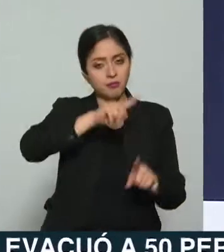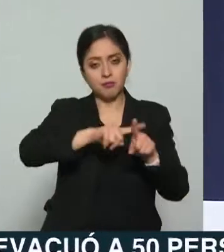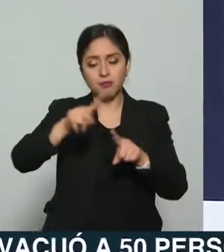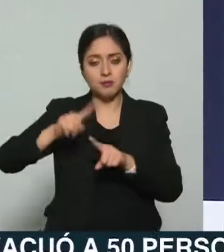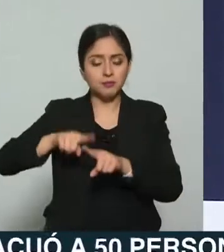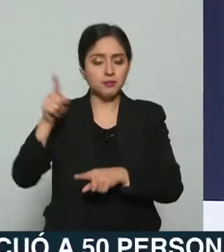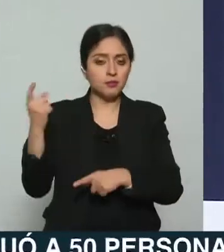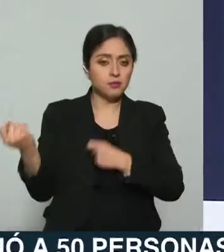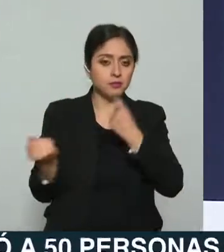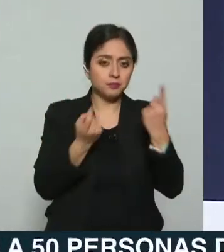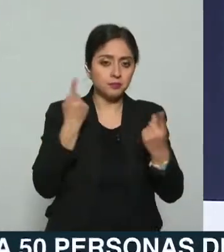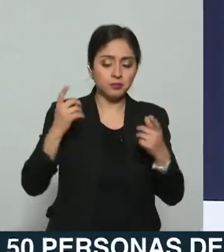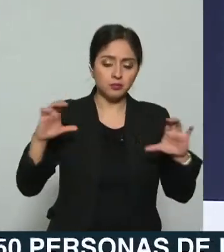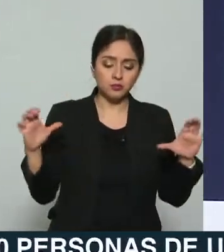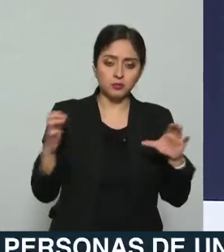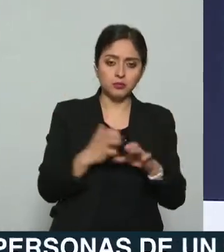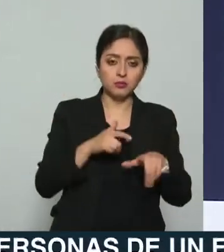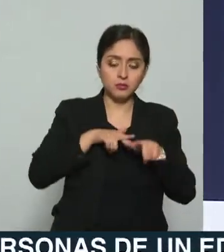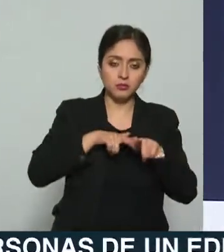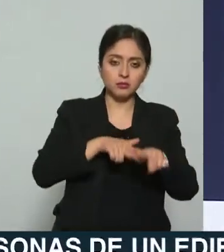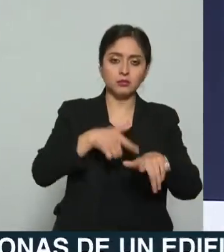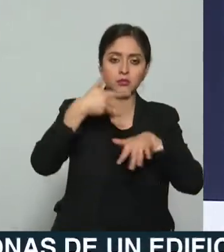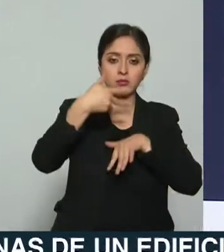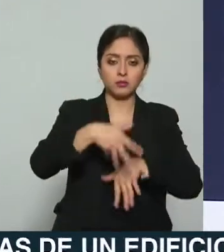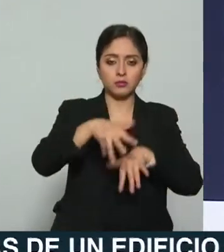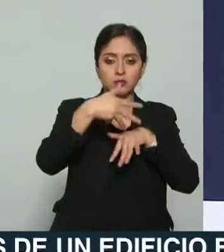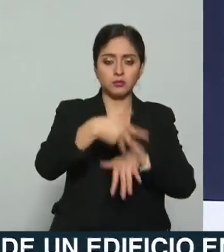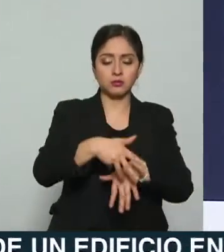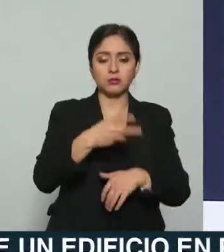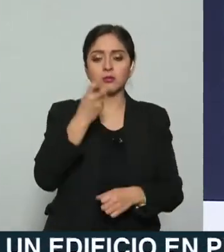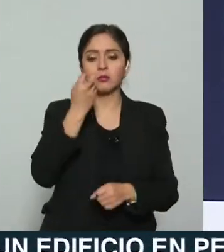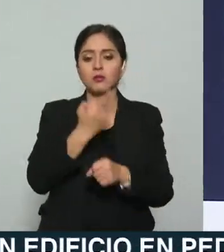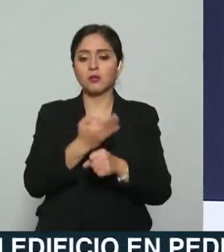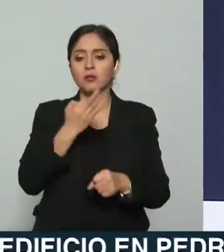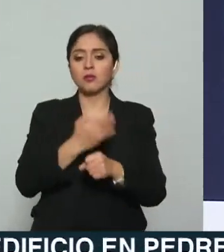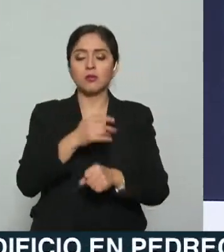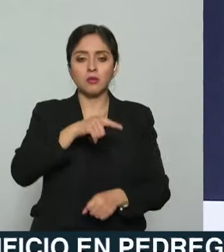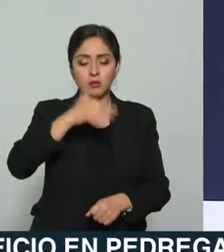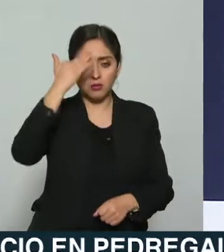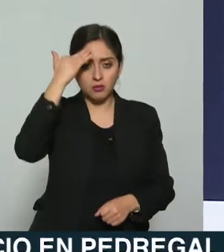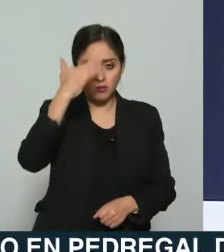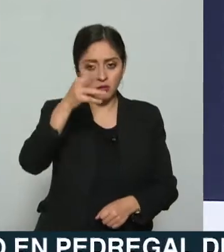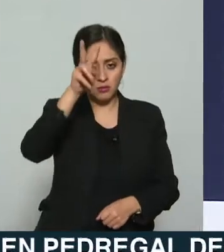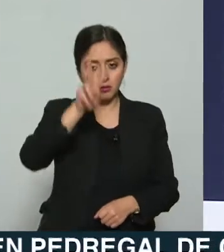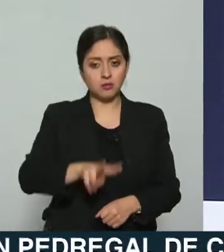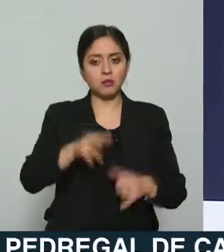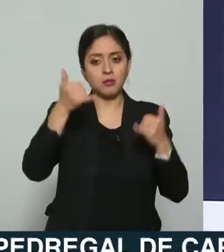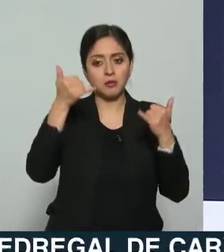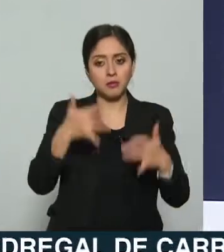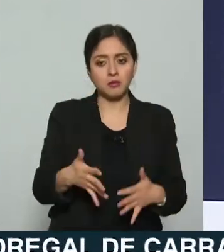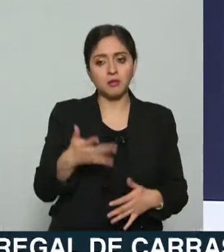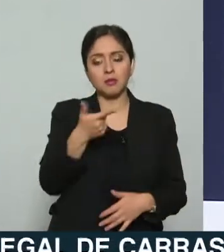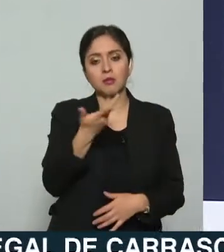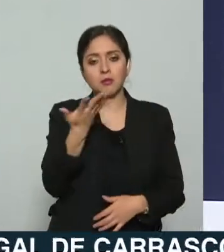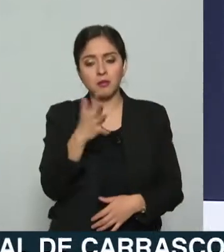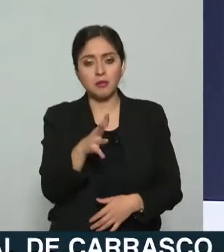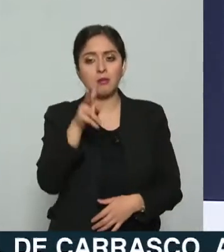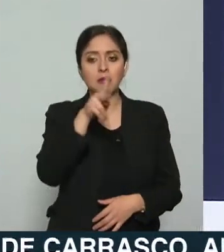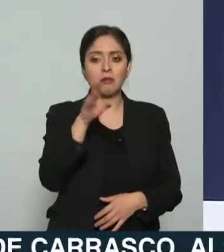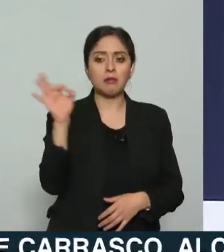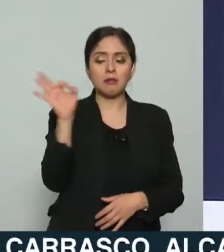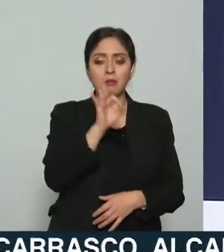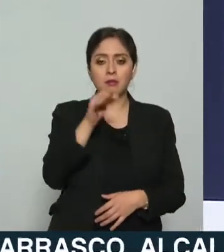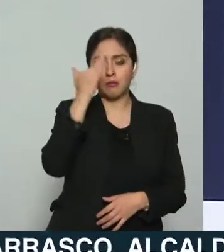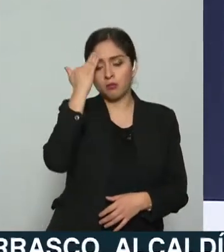participantes se encuentran en esta caminata. Claro. Así que esta jornada se prevé larga, tal vez será la más